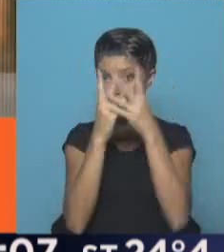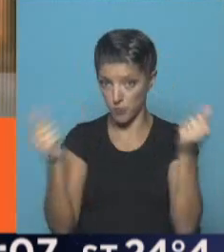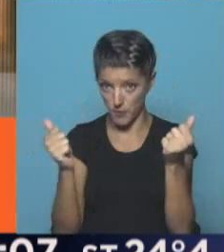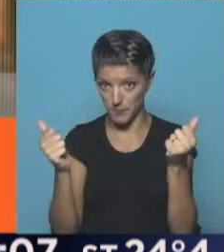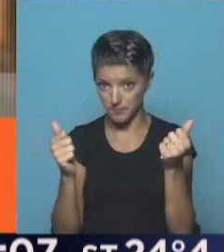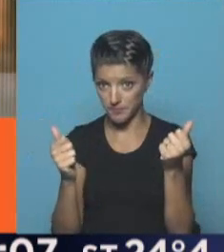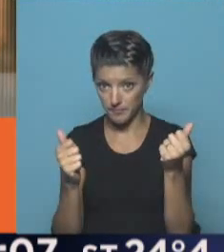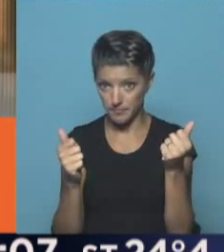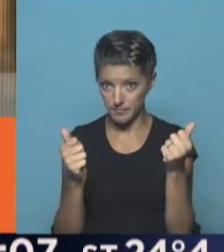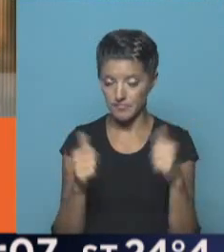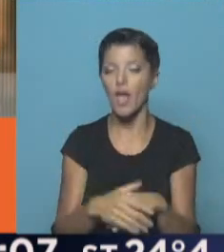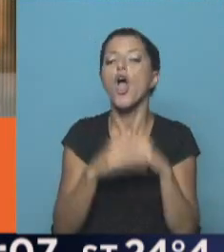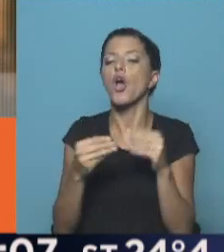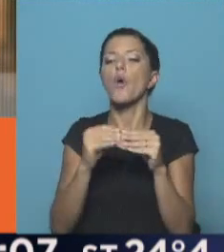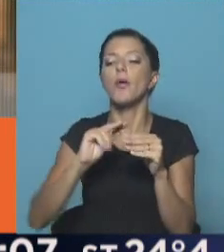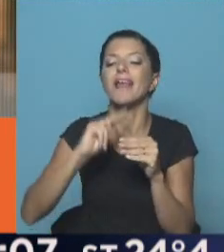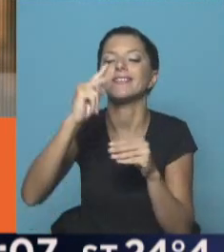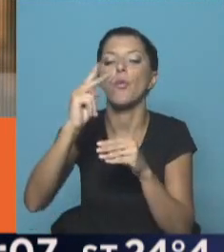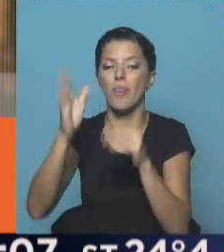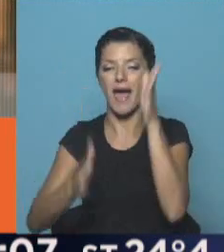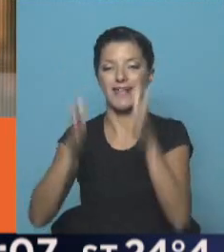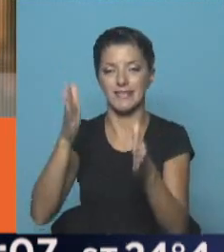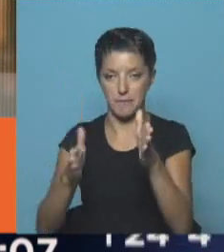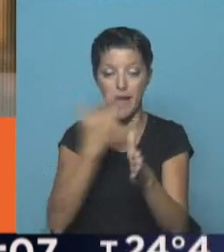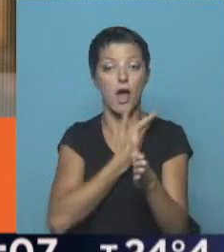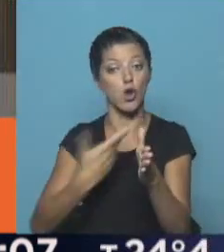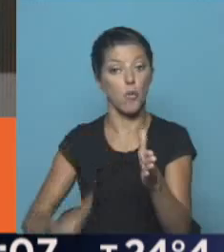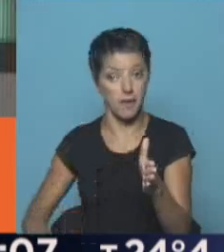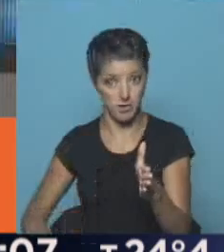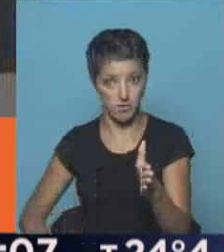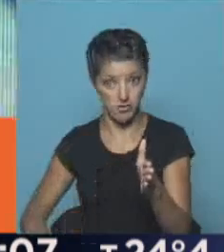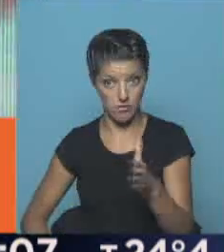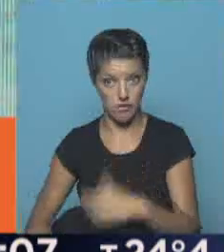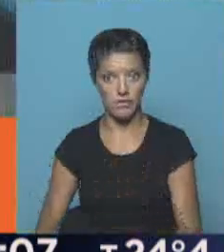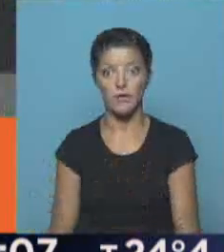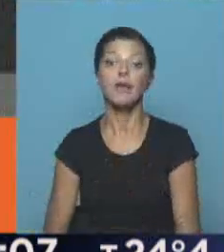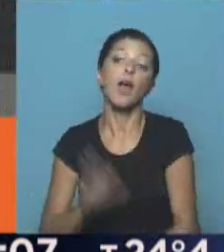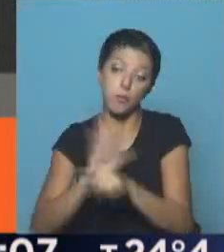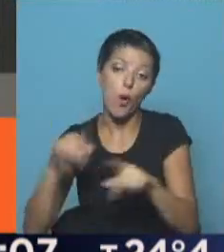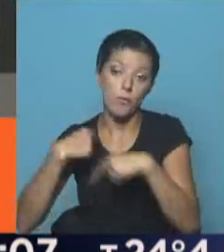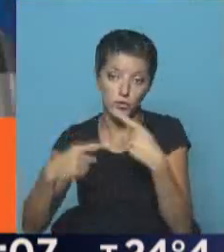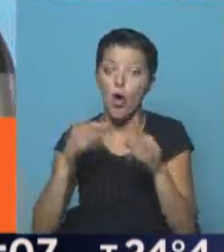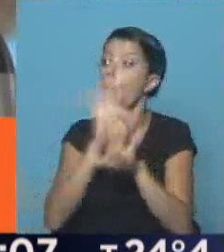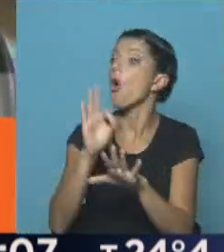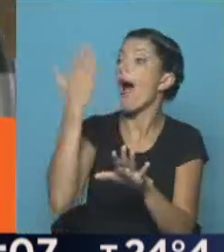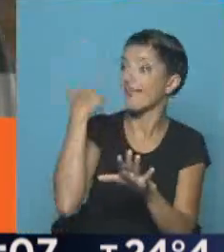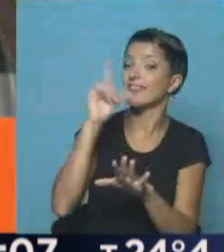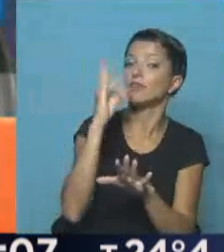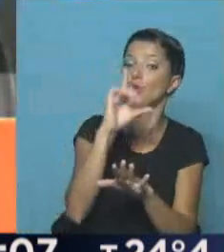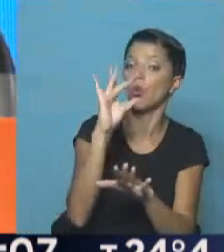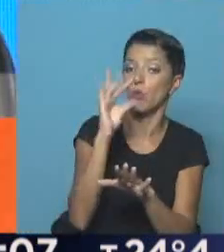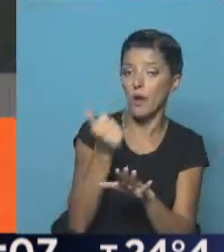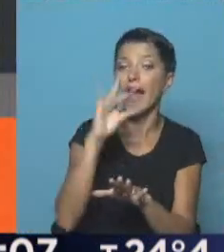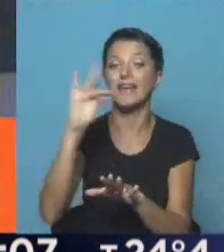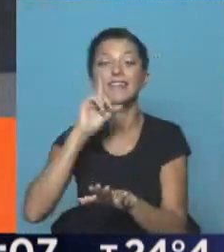pero cómo va a ser la segunda etapa de este gobierno, que no deja de ser una continuidad. O Dilma con Lula en su momento, Dilma ¿no? con Es Lula, fuerte,